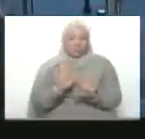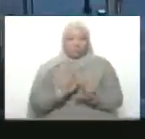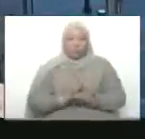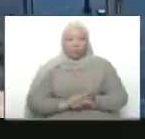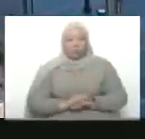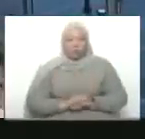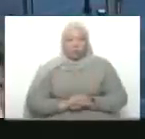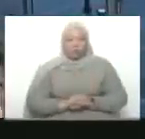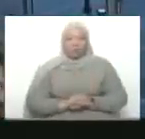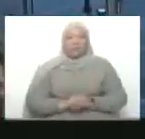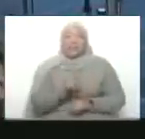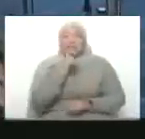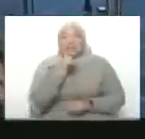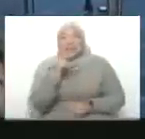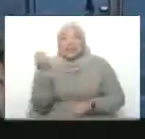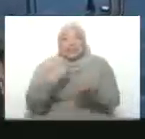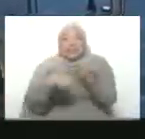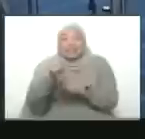okay